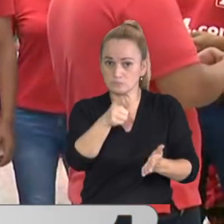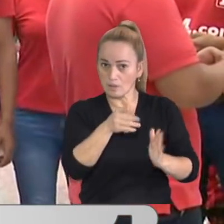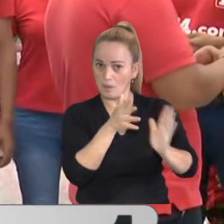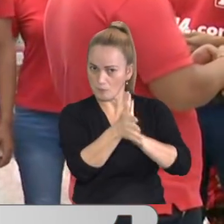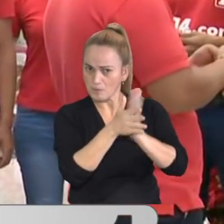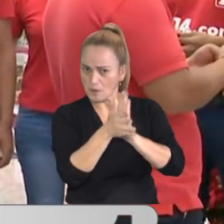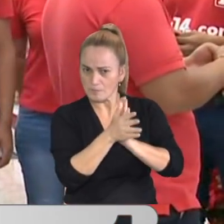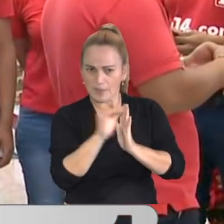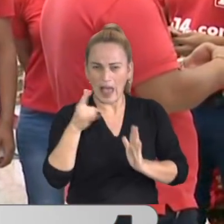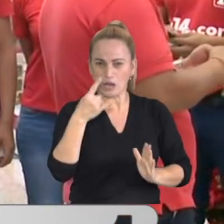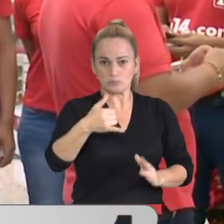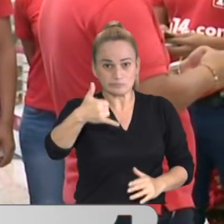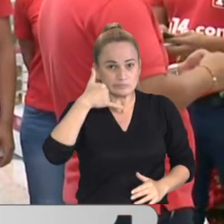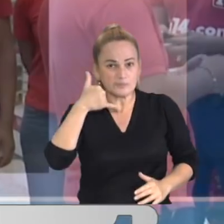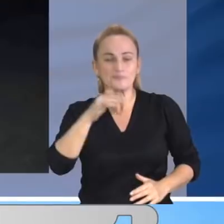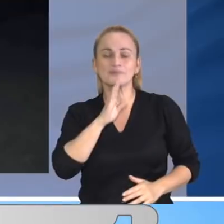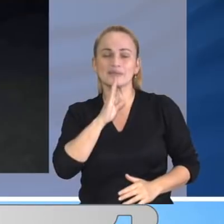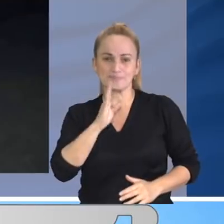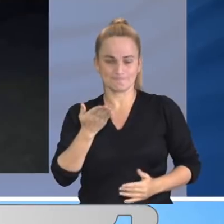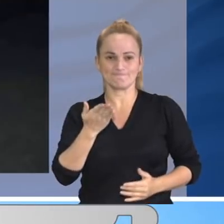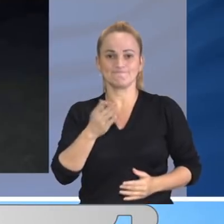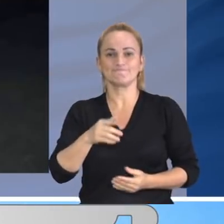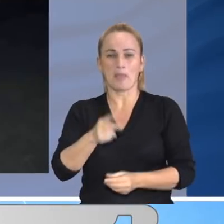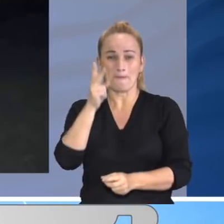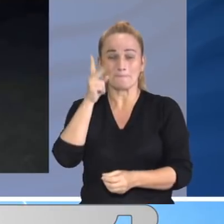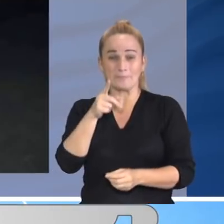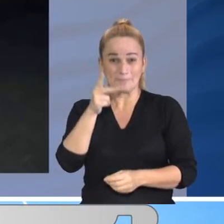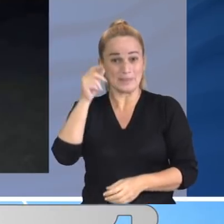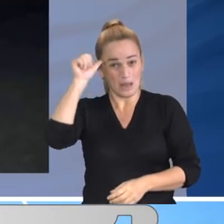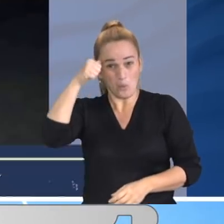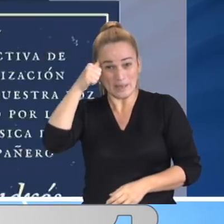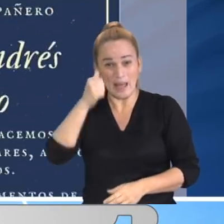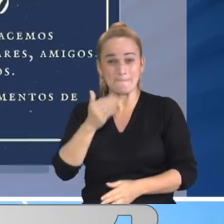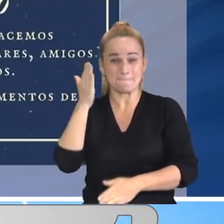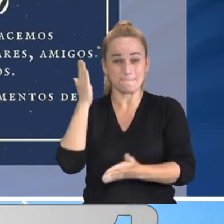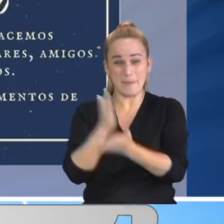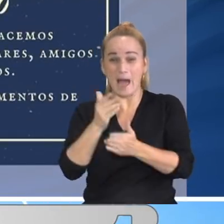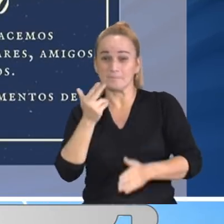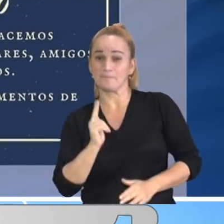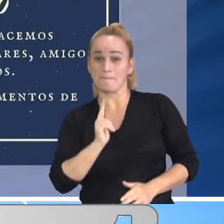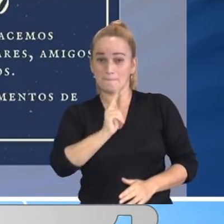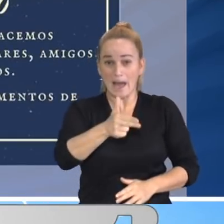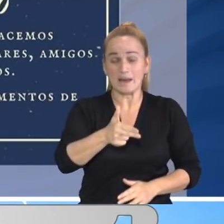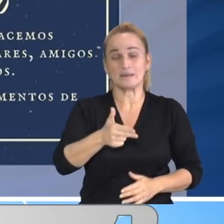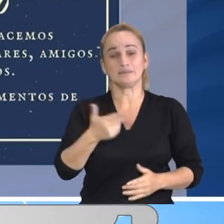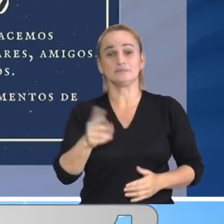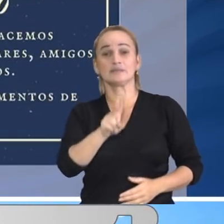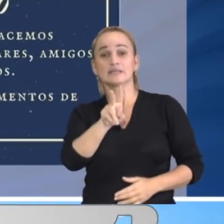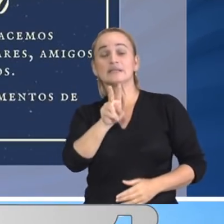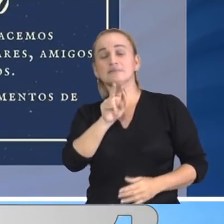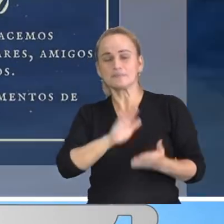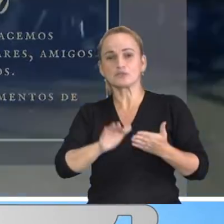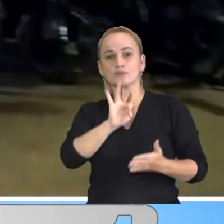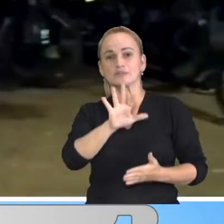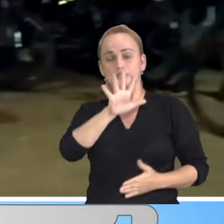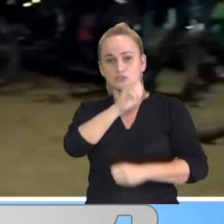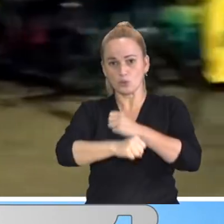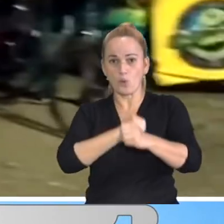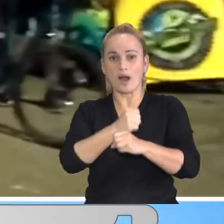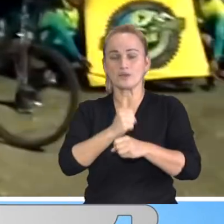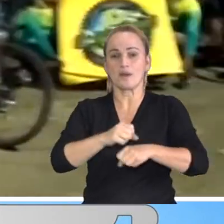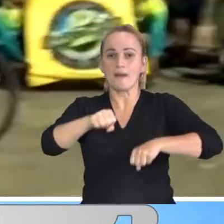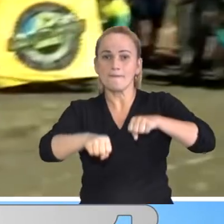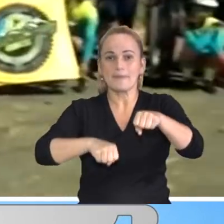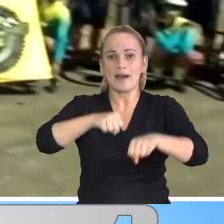información por los responsables de asesinar al ciclista Mario Andrés Prieto, de 35 años, en la vía que de Yumbo